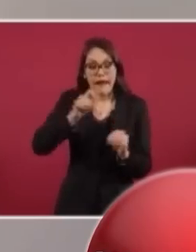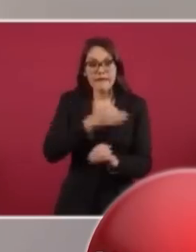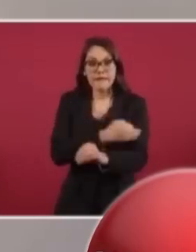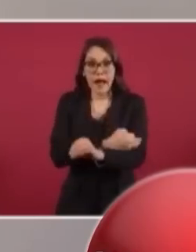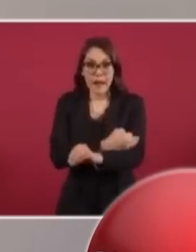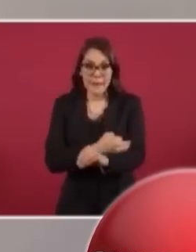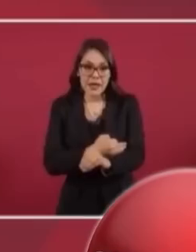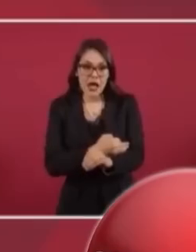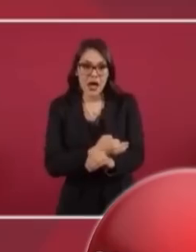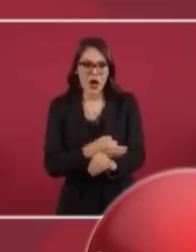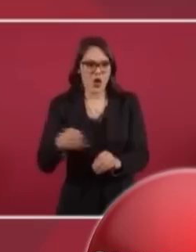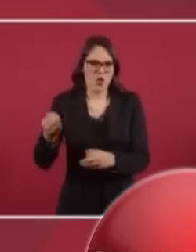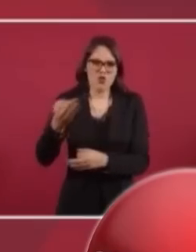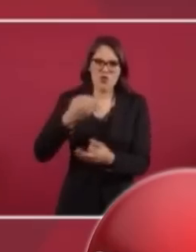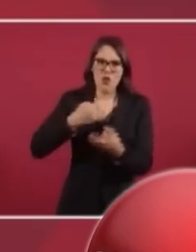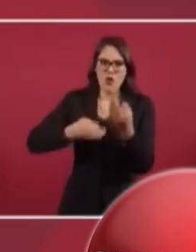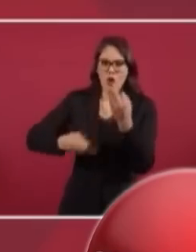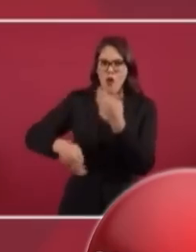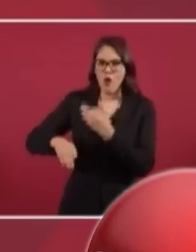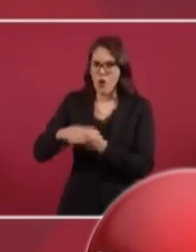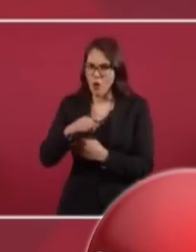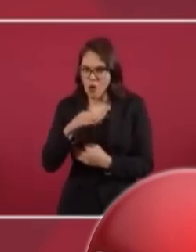que todos deberíamos estar